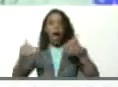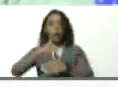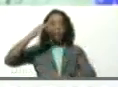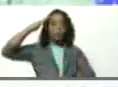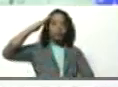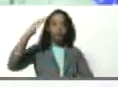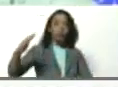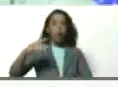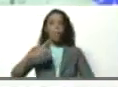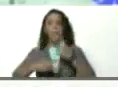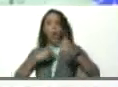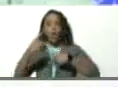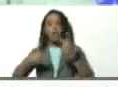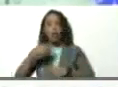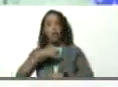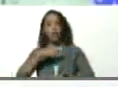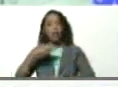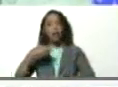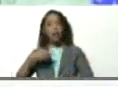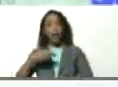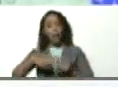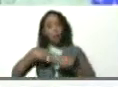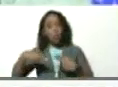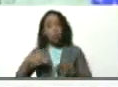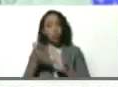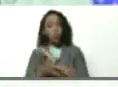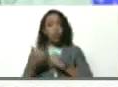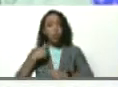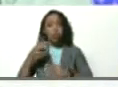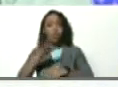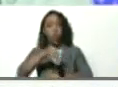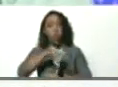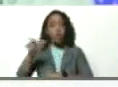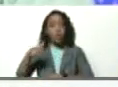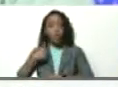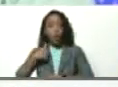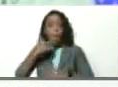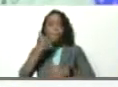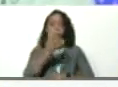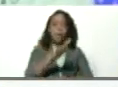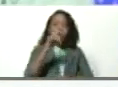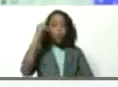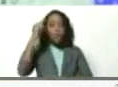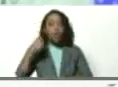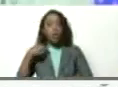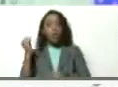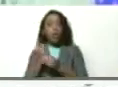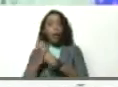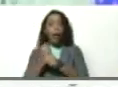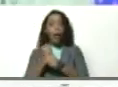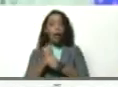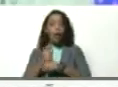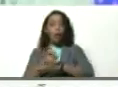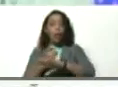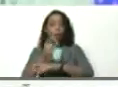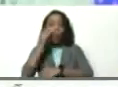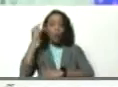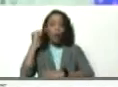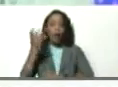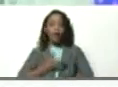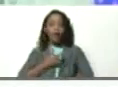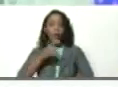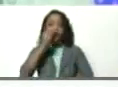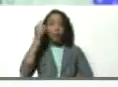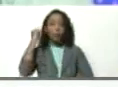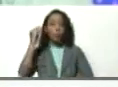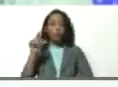revolución todo eso lo voy a trabajar en los próximos días con gobernadores y gobernadoras alcaldes y